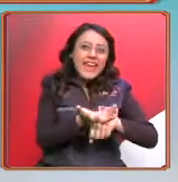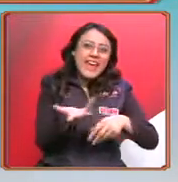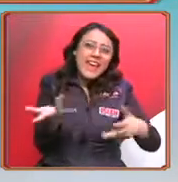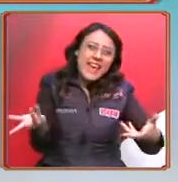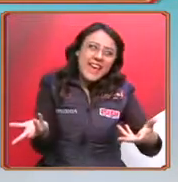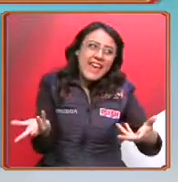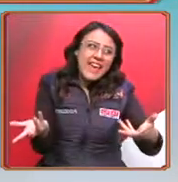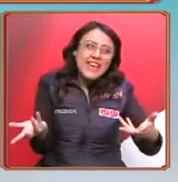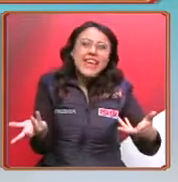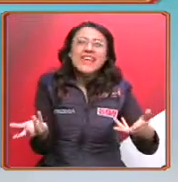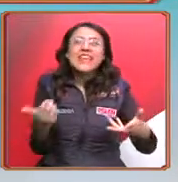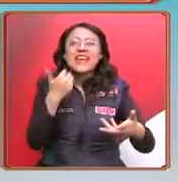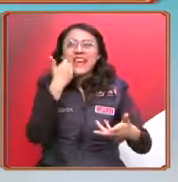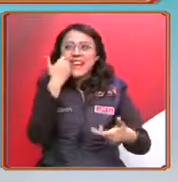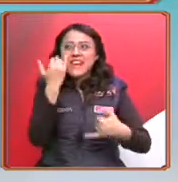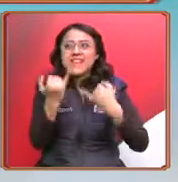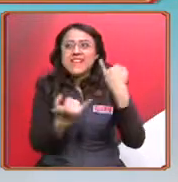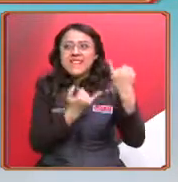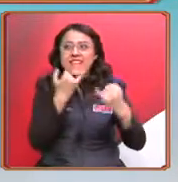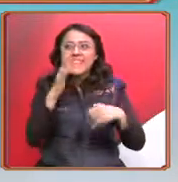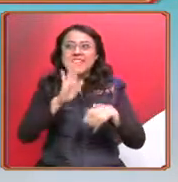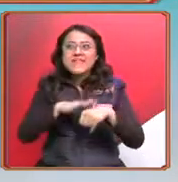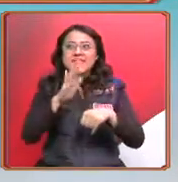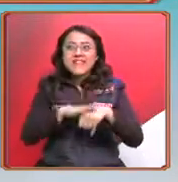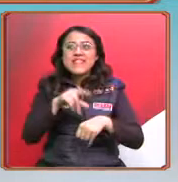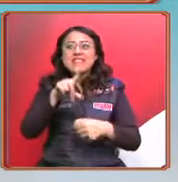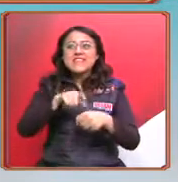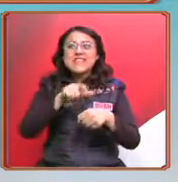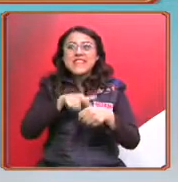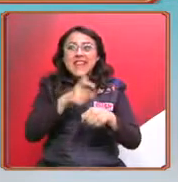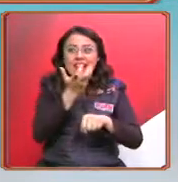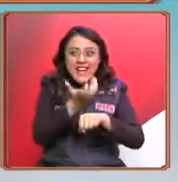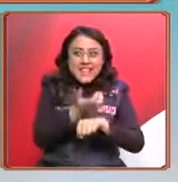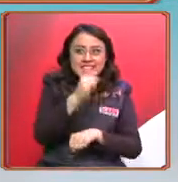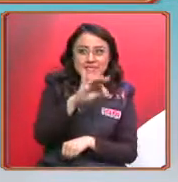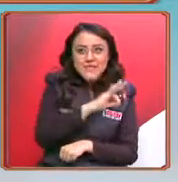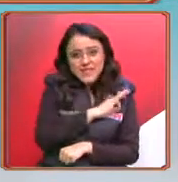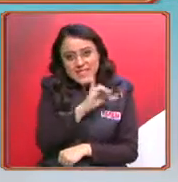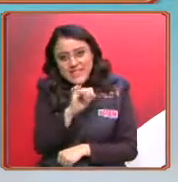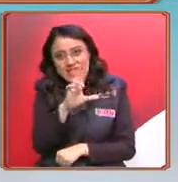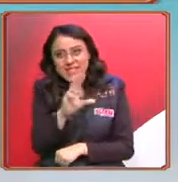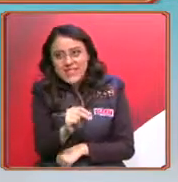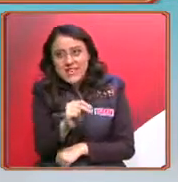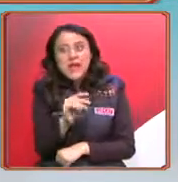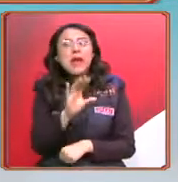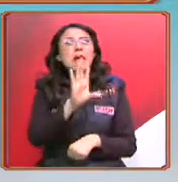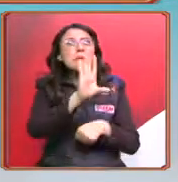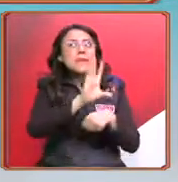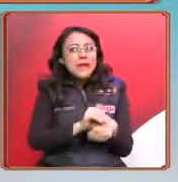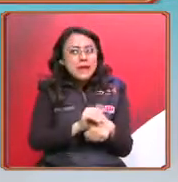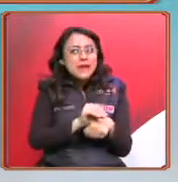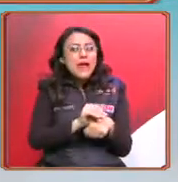andaba queriendo traer presumida juguetes azul cremas. ¿Se podrá o no se podrá? Permíteme un segundo. Tengo un pleito